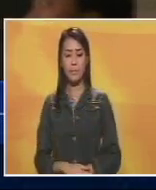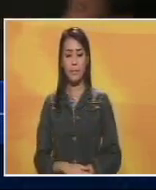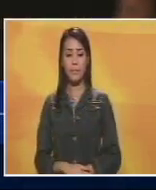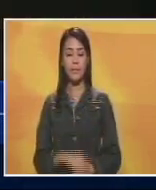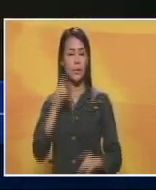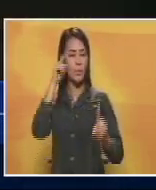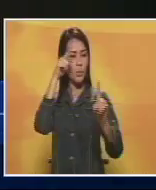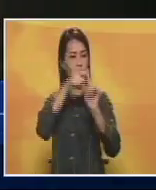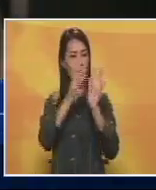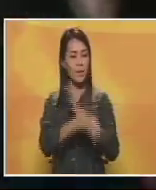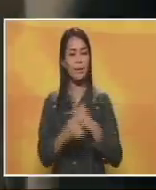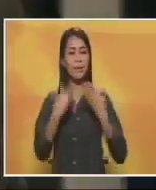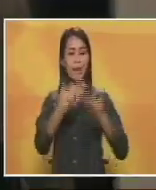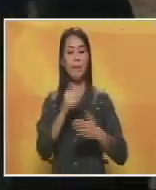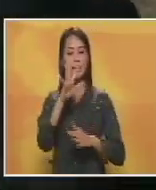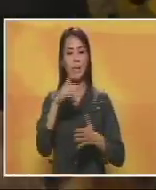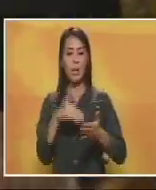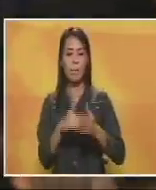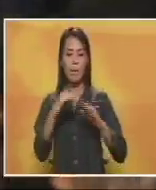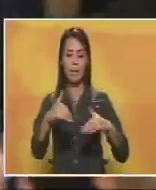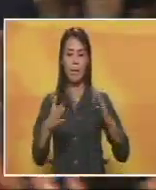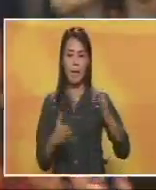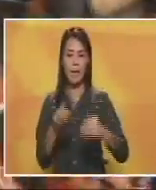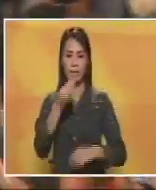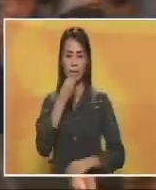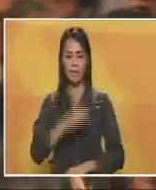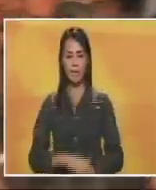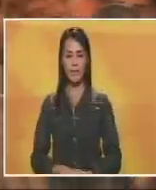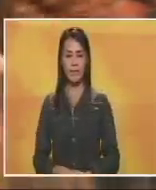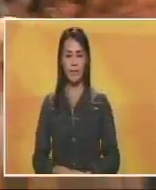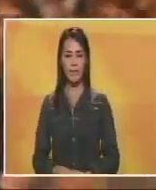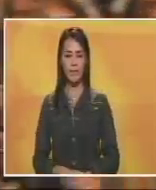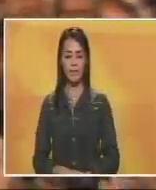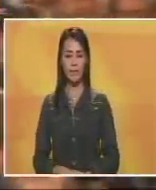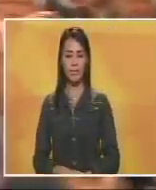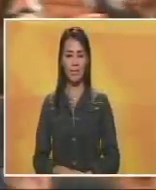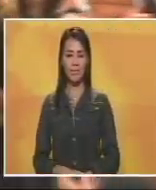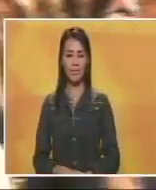meta es entregar 5.000 cajas de alimentos.